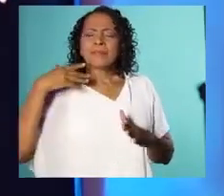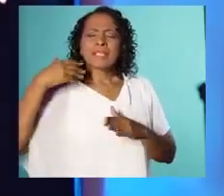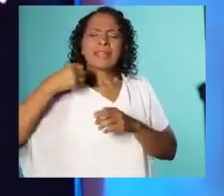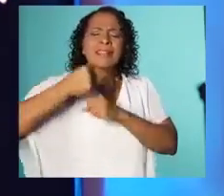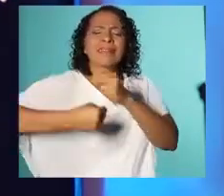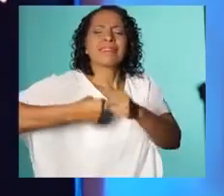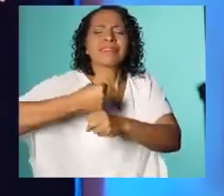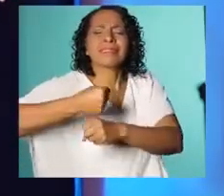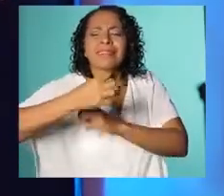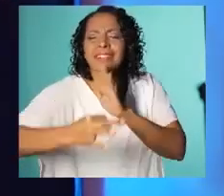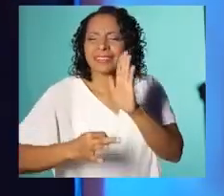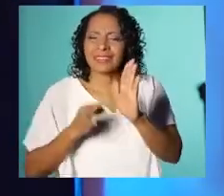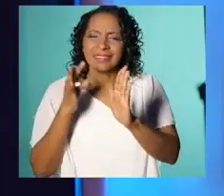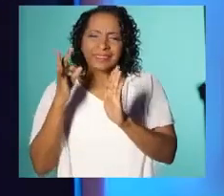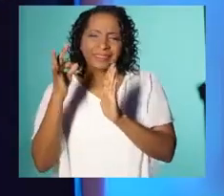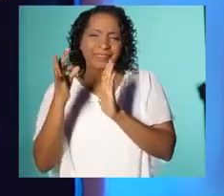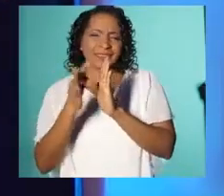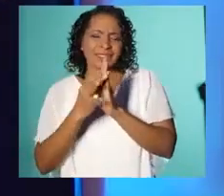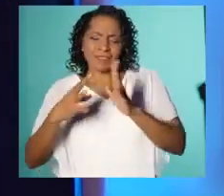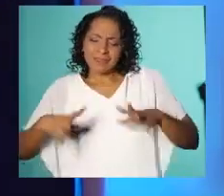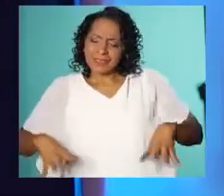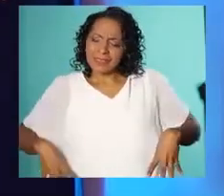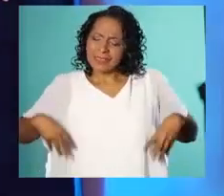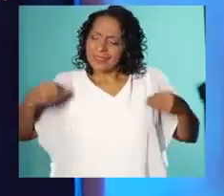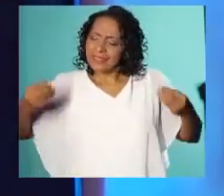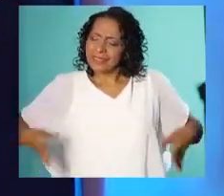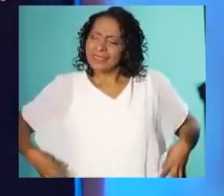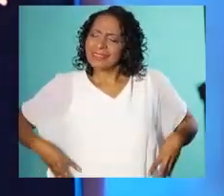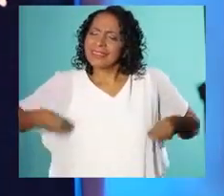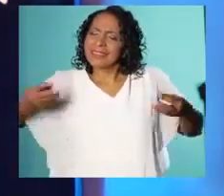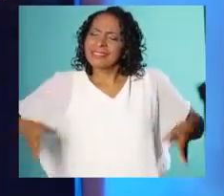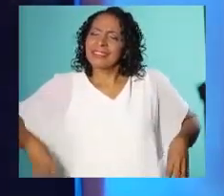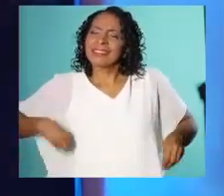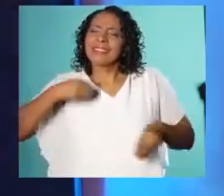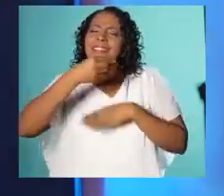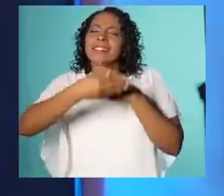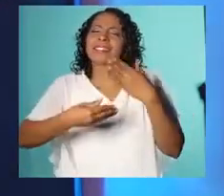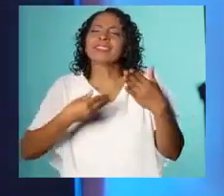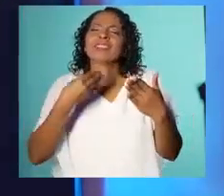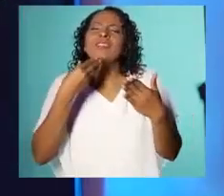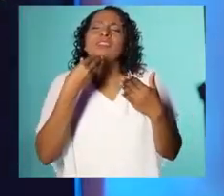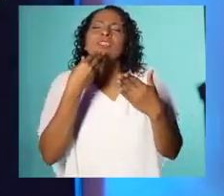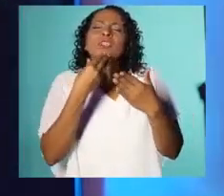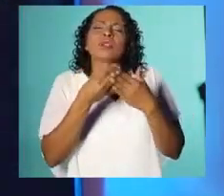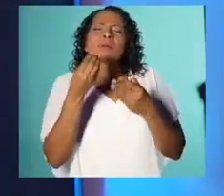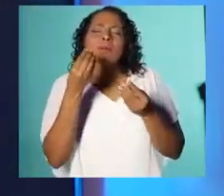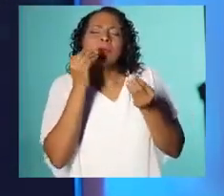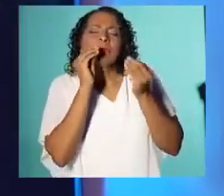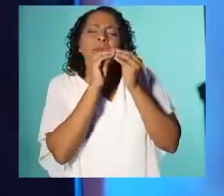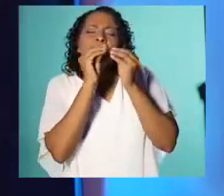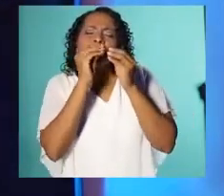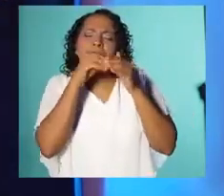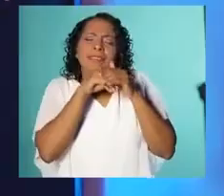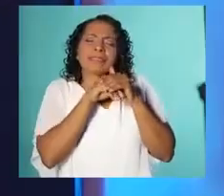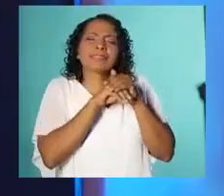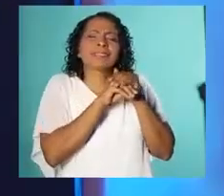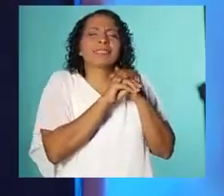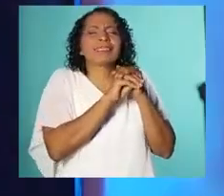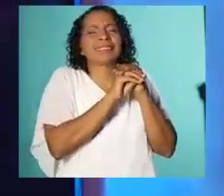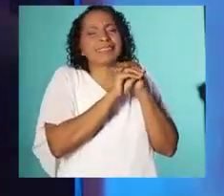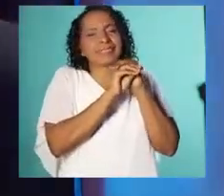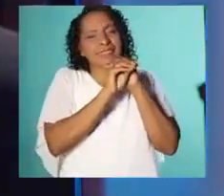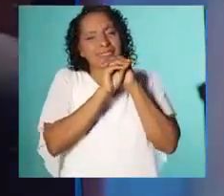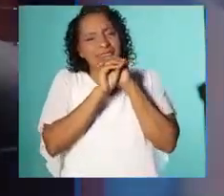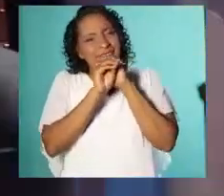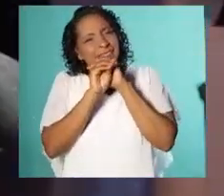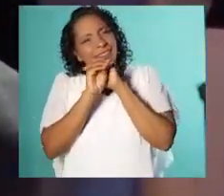poderme gastar todos los besos que tengo para ti a reservar.